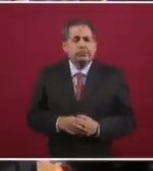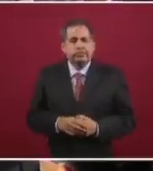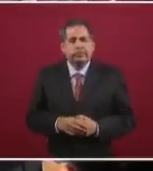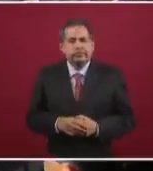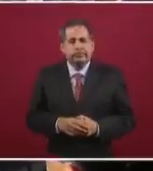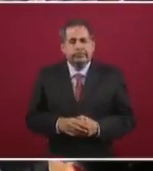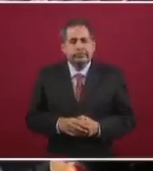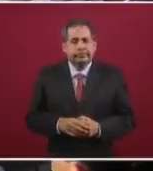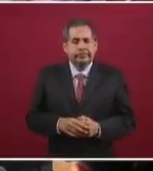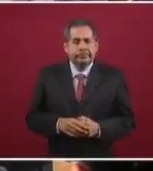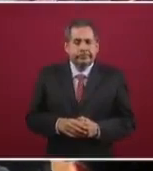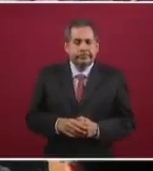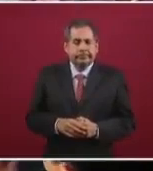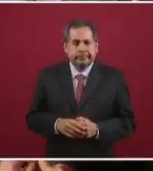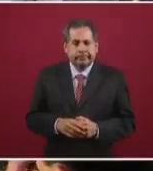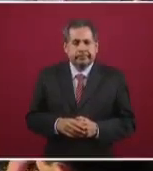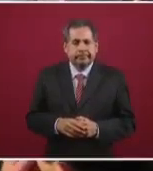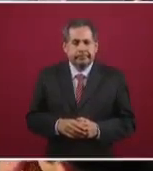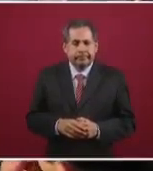de